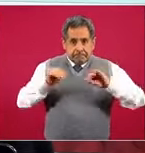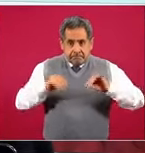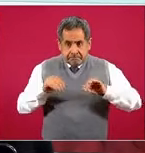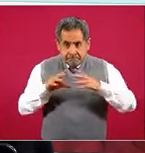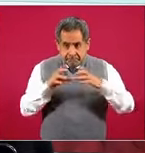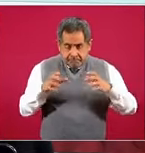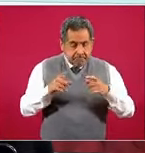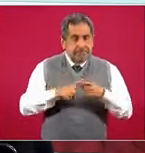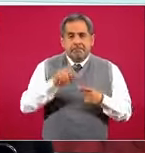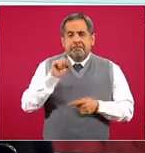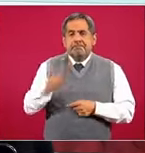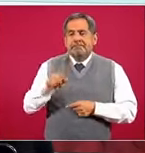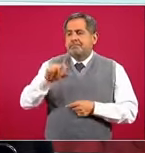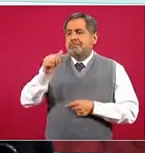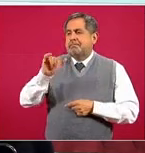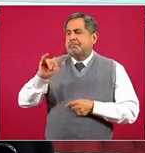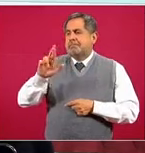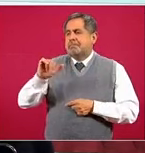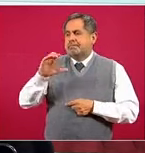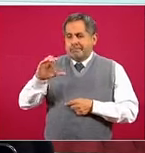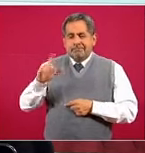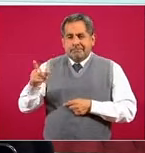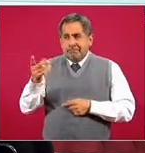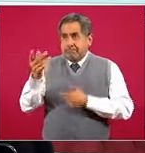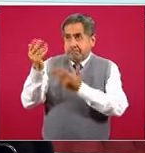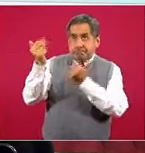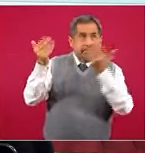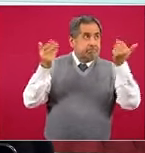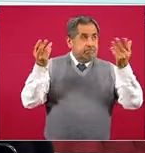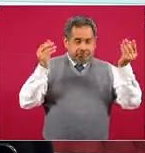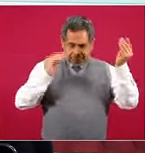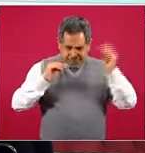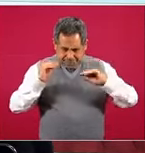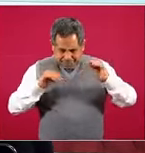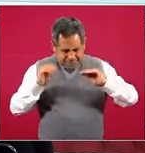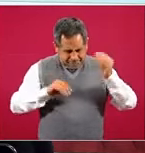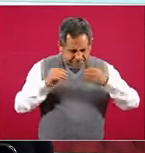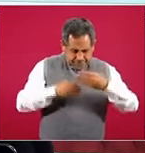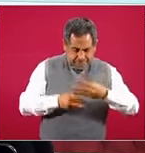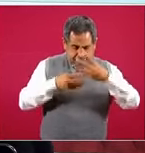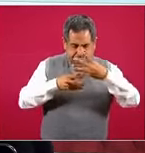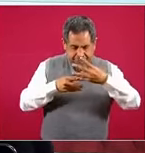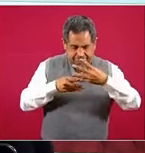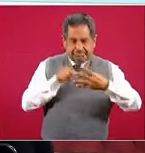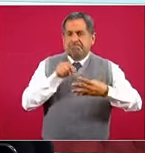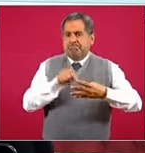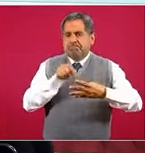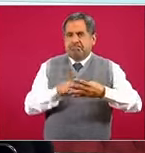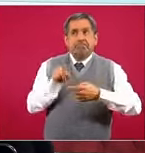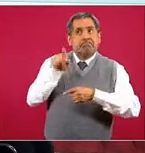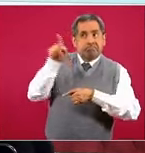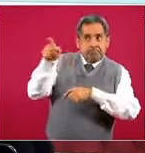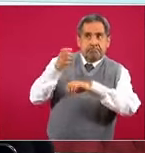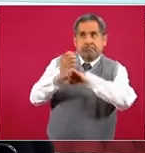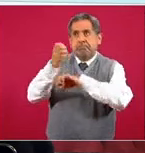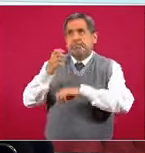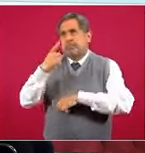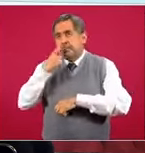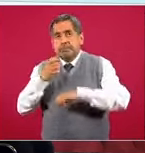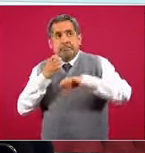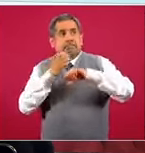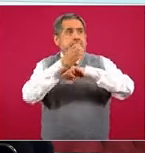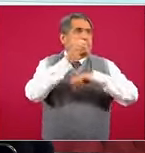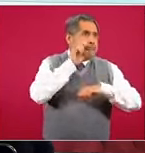los hospitales definidos para esta actividad, la atención de personas que tienen